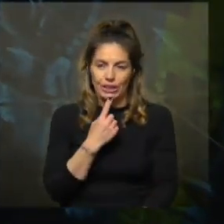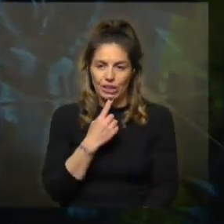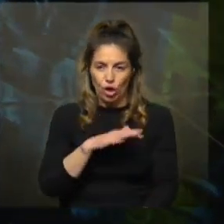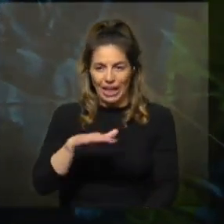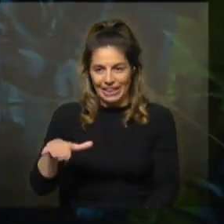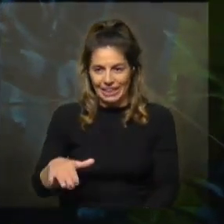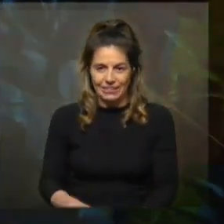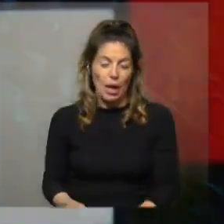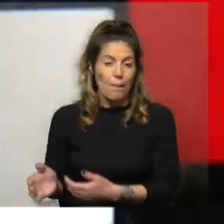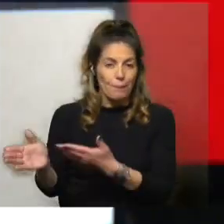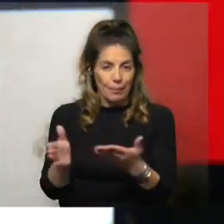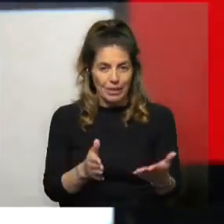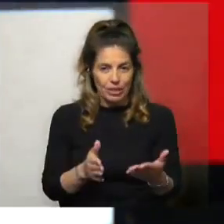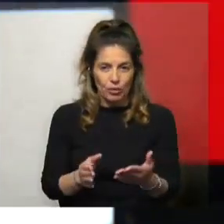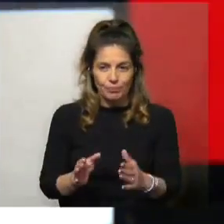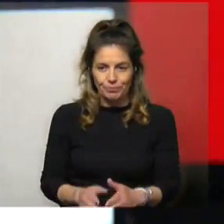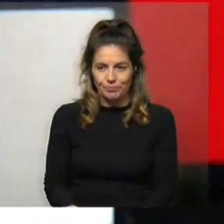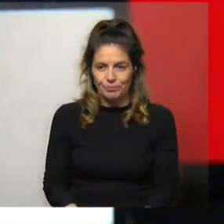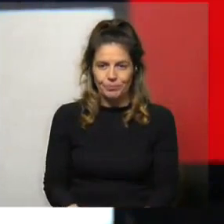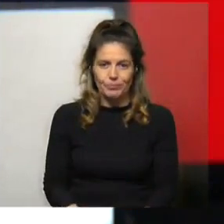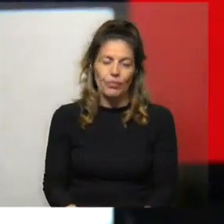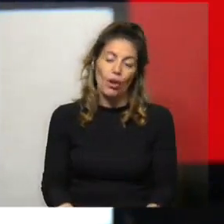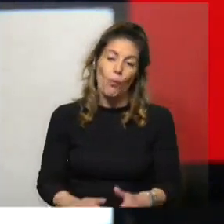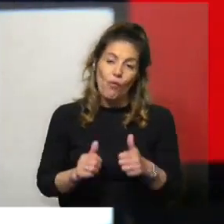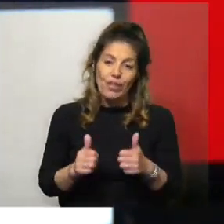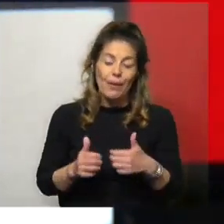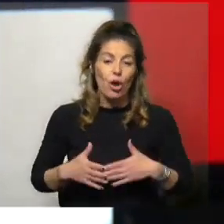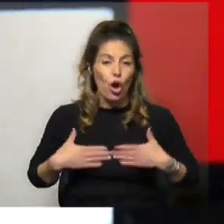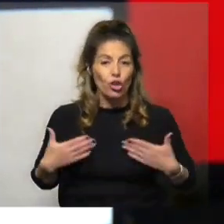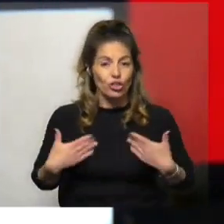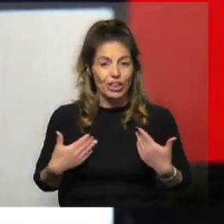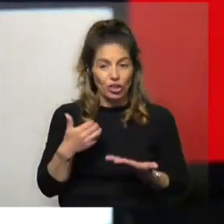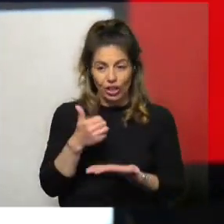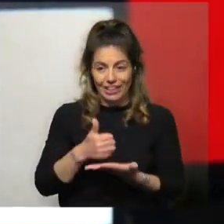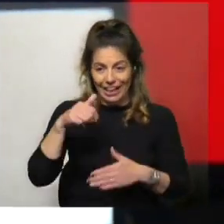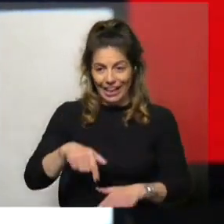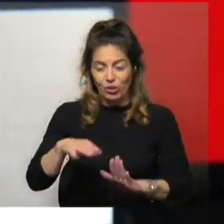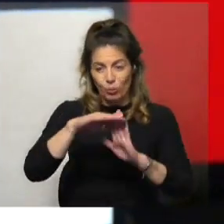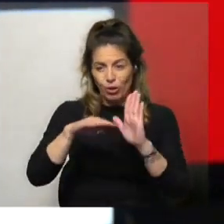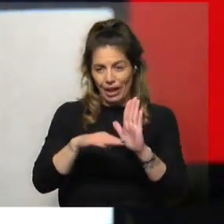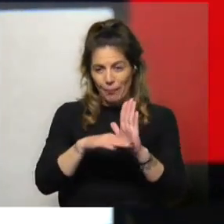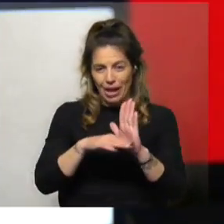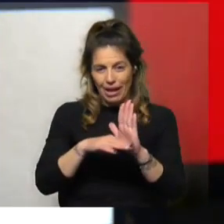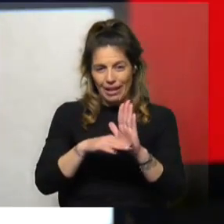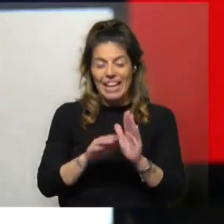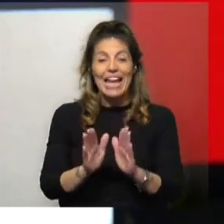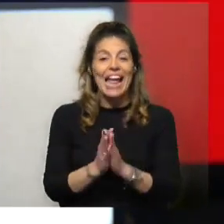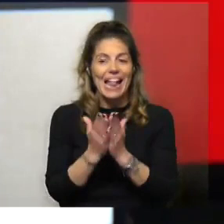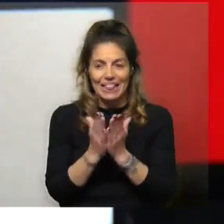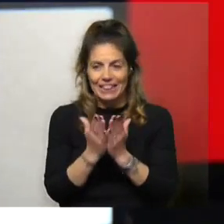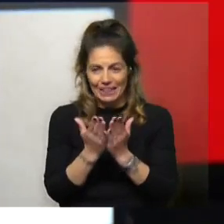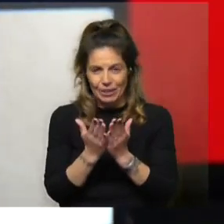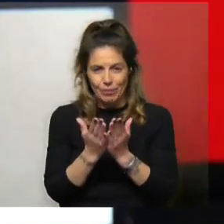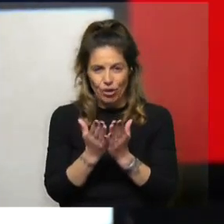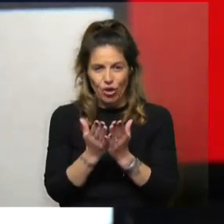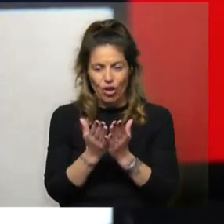bienvenido Gabriel cómo estás Estoy muy bien muy contento de estar en tu programa profe y bueno este el libro este